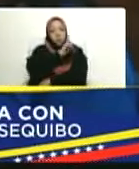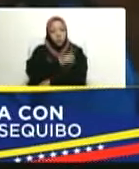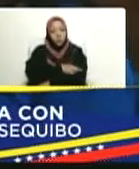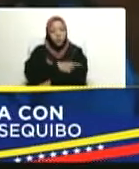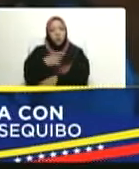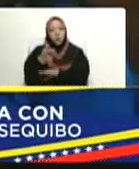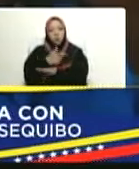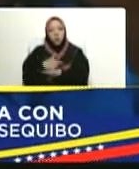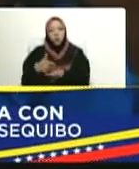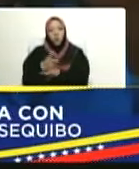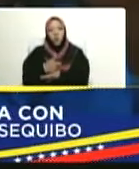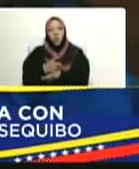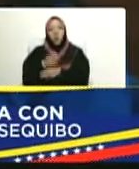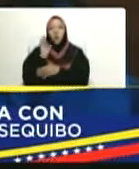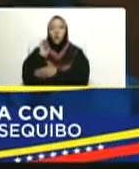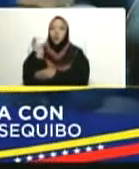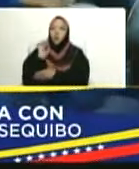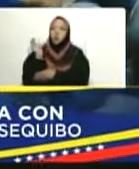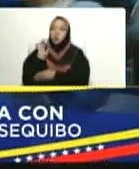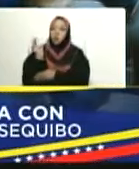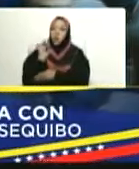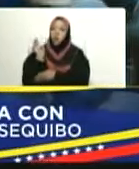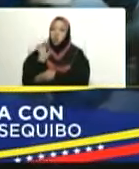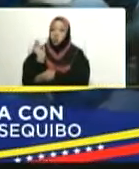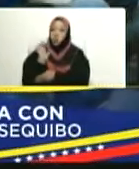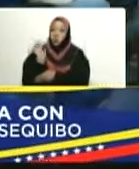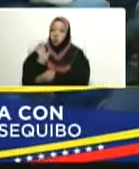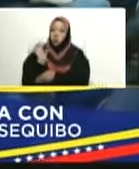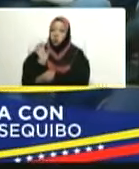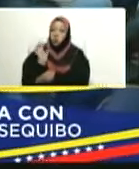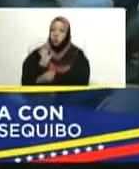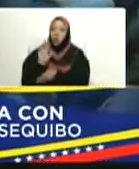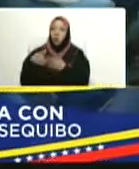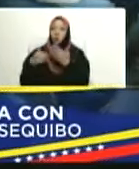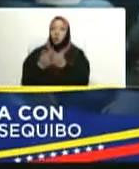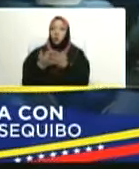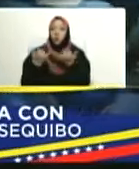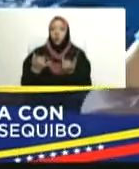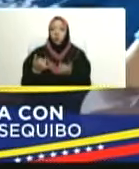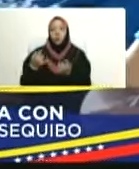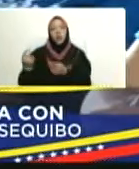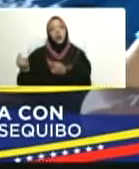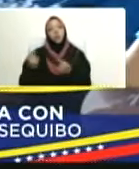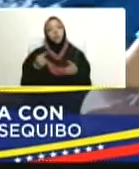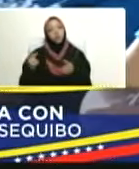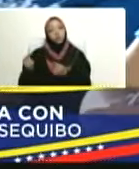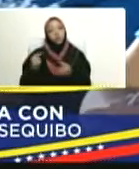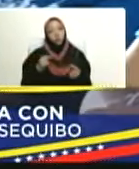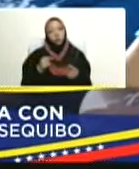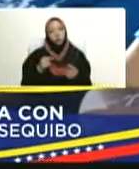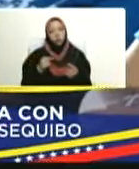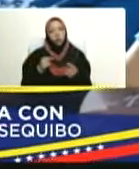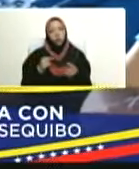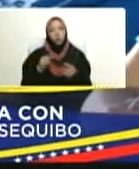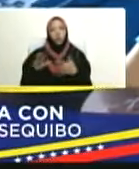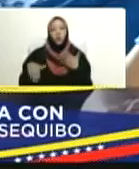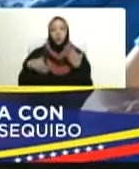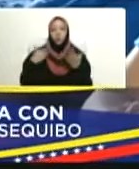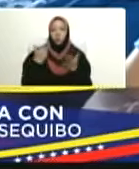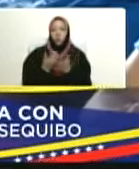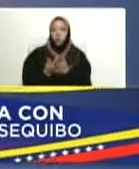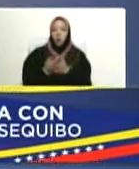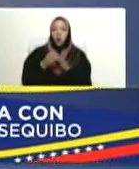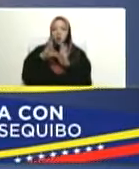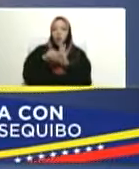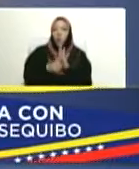el gobierno y en el Congreso es total, absoluta. Están a las órdenes de la ExxonMobil. Y la ExxonMobil lo que hace es